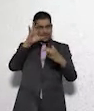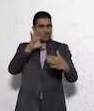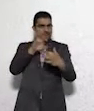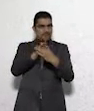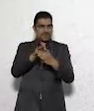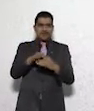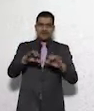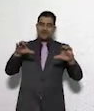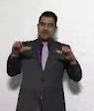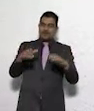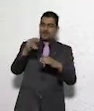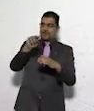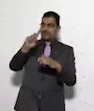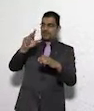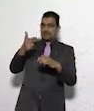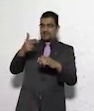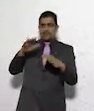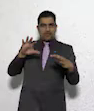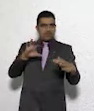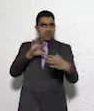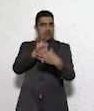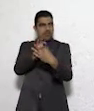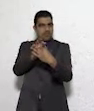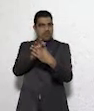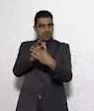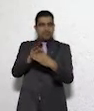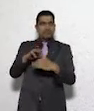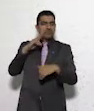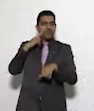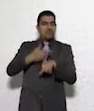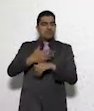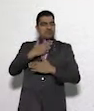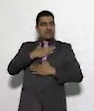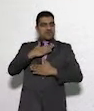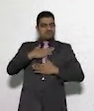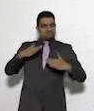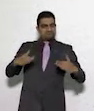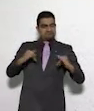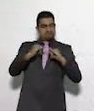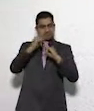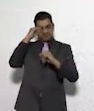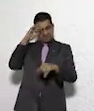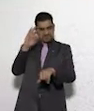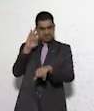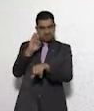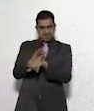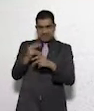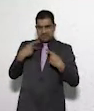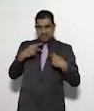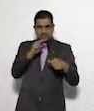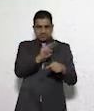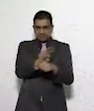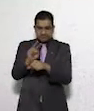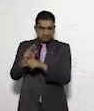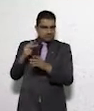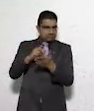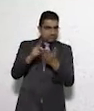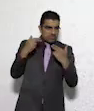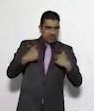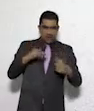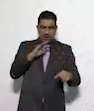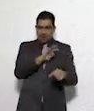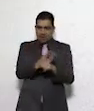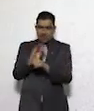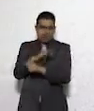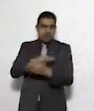la Comisión Nacional de los Derechos Humanos, en su papel de institución cuya tarea constituye la vigilancia y la observancia de los derechos humanos